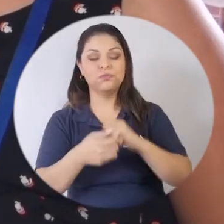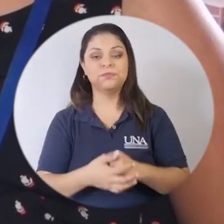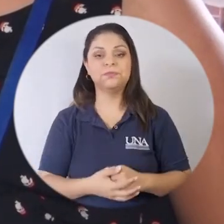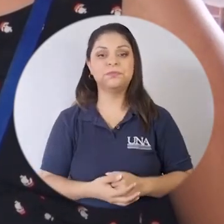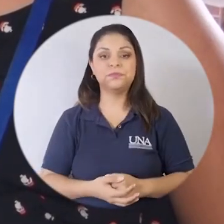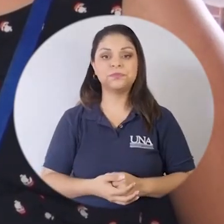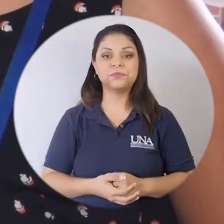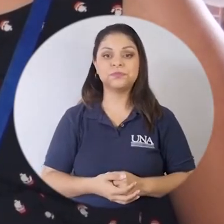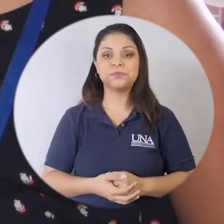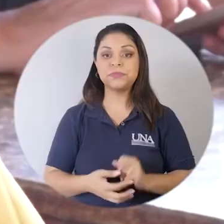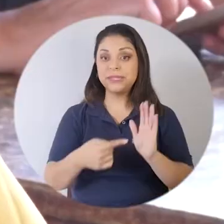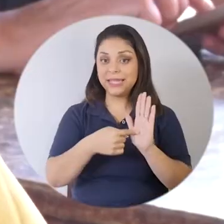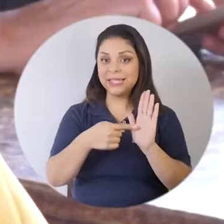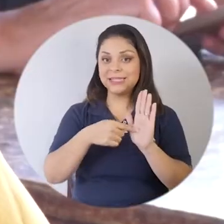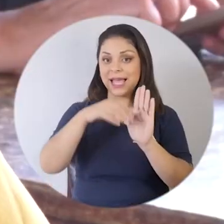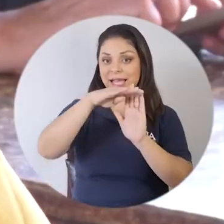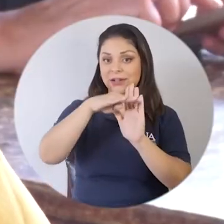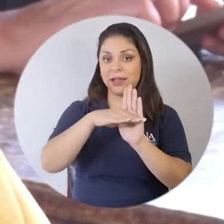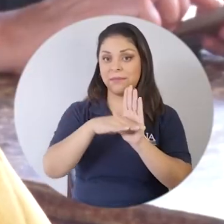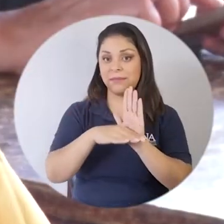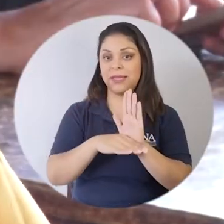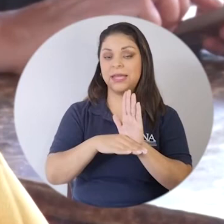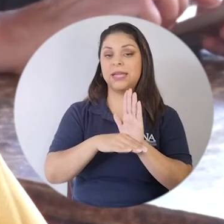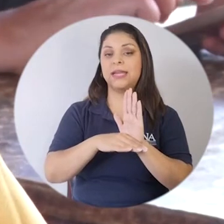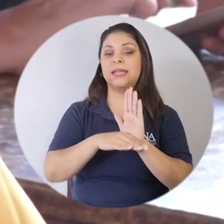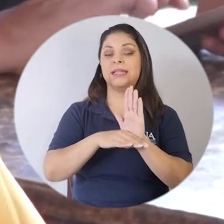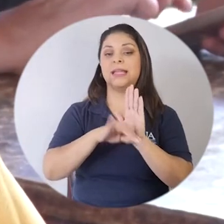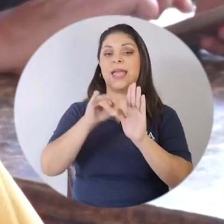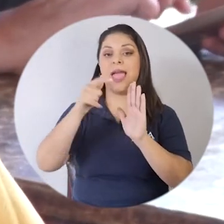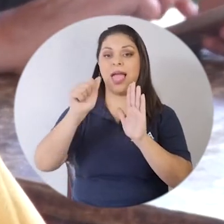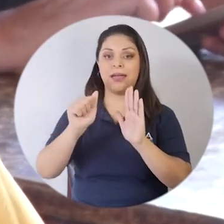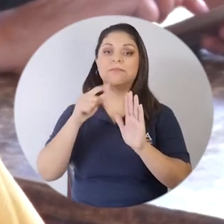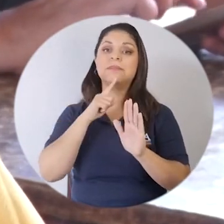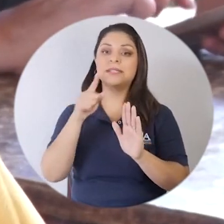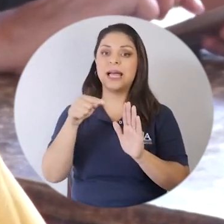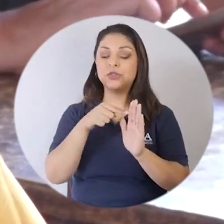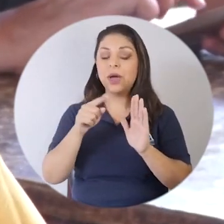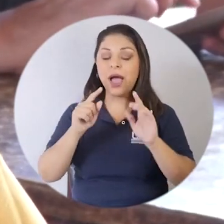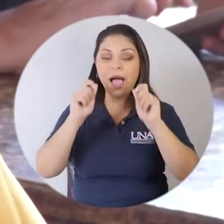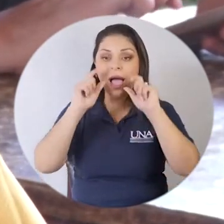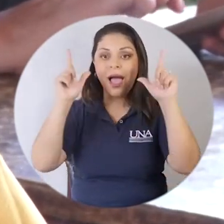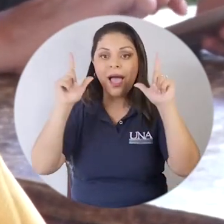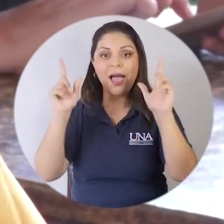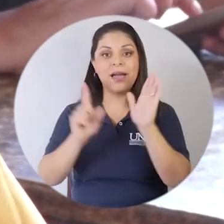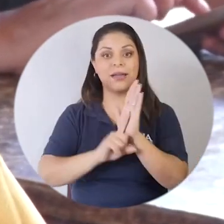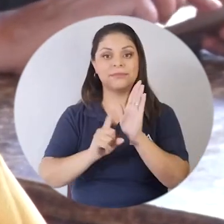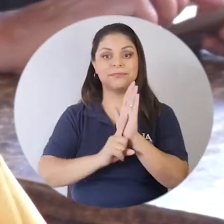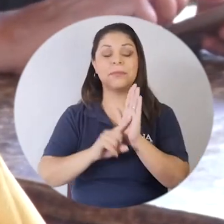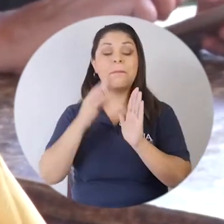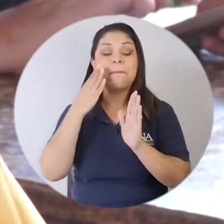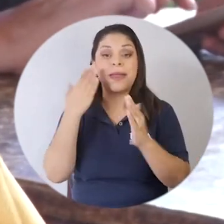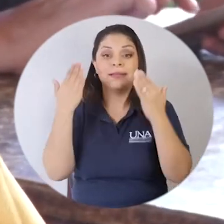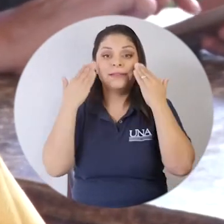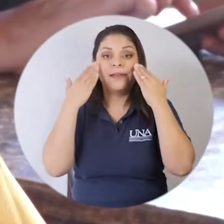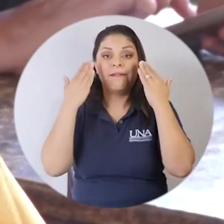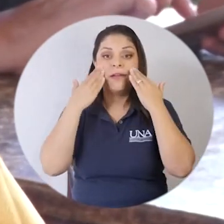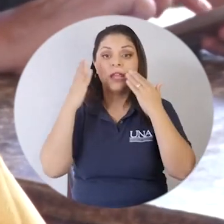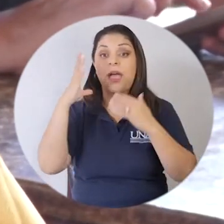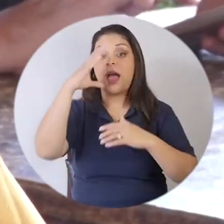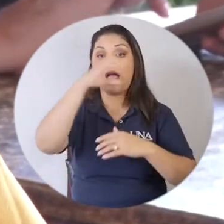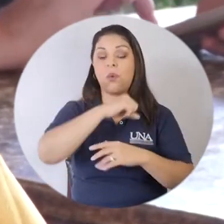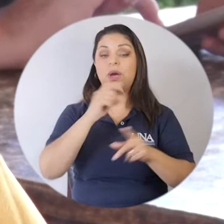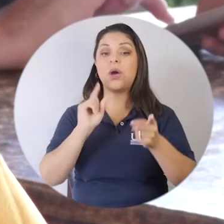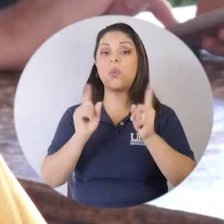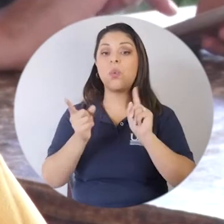Entonces, este instrumento, esta herramienta de LIGEDA nos pone alertas también porque nos permite darnos cuenta cuáles